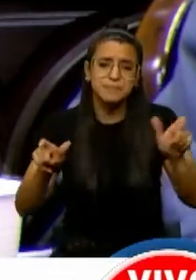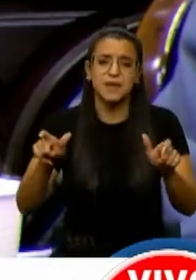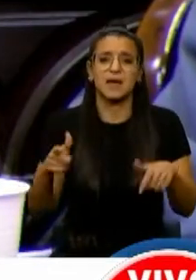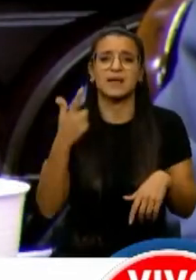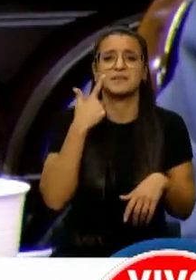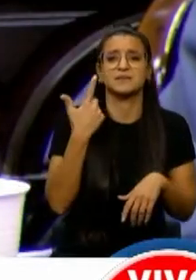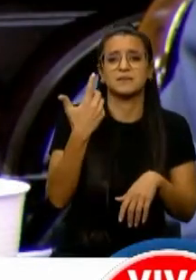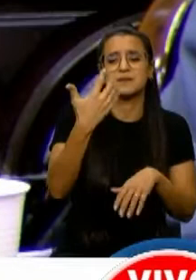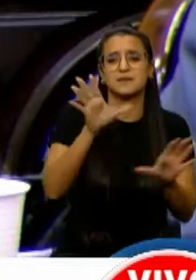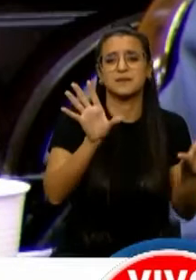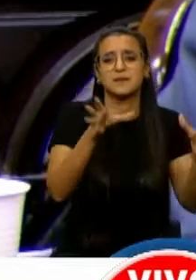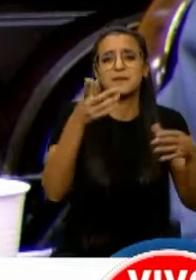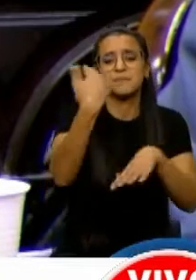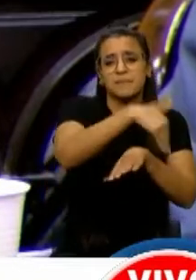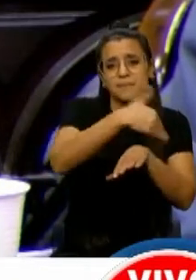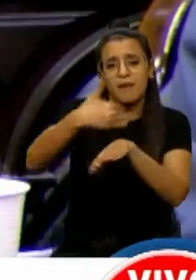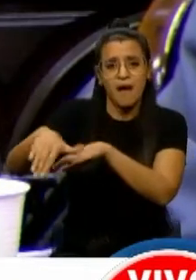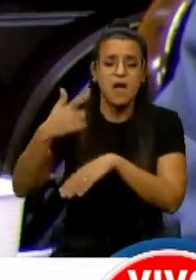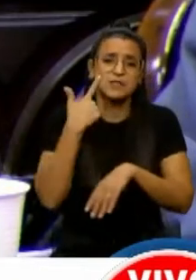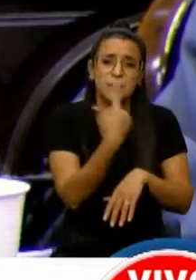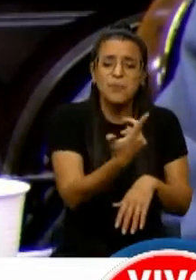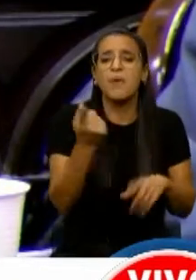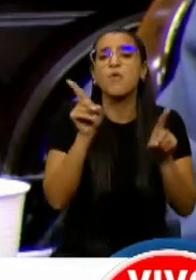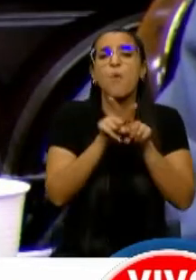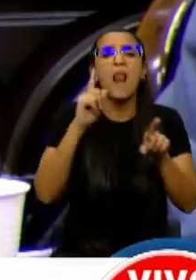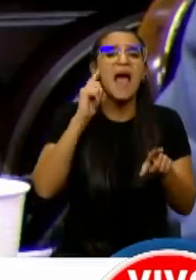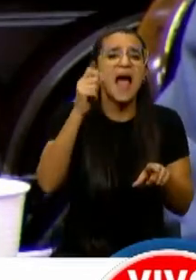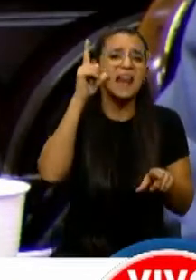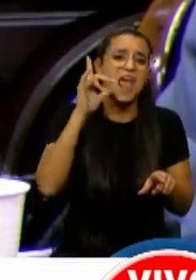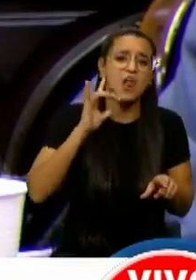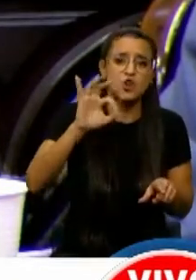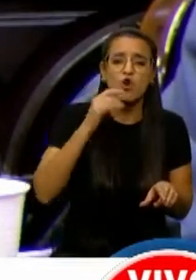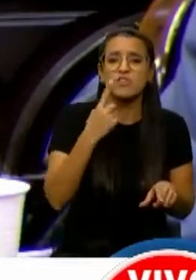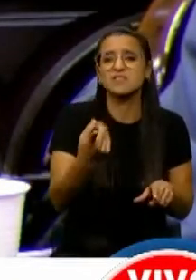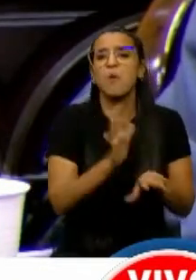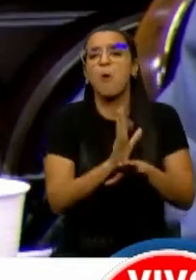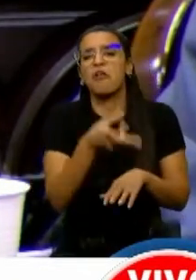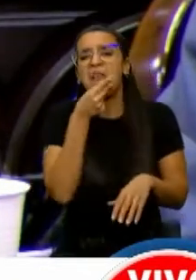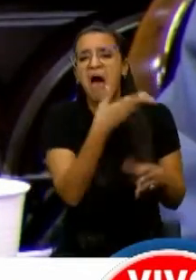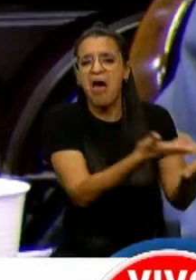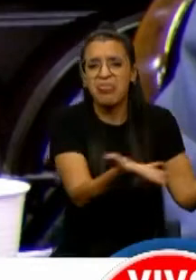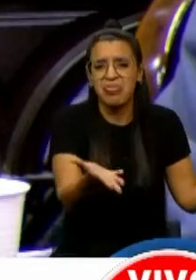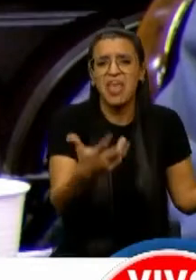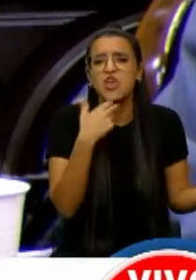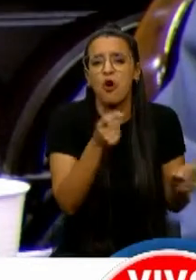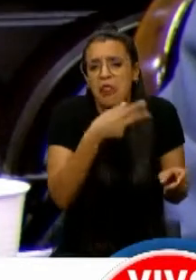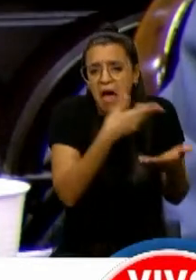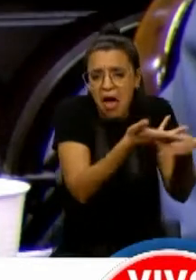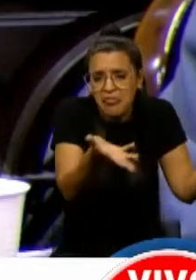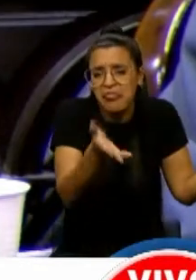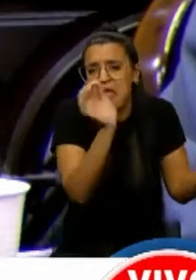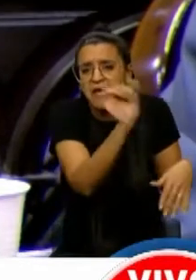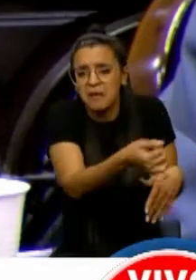clases, hablamos, como decía Eduardo Galeano, de los nadies, los hijos de nadie,